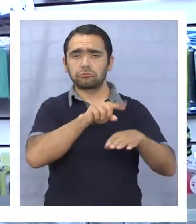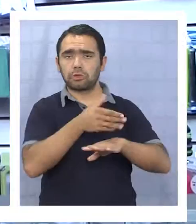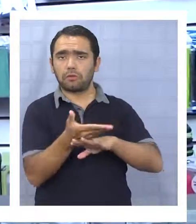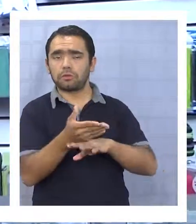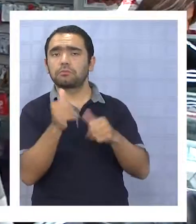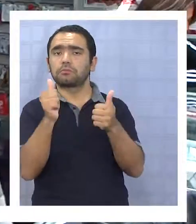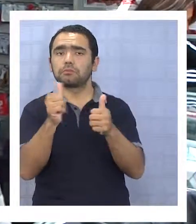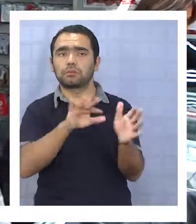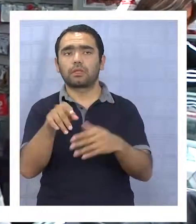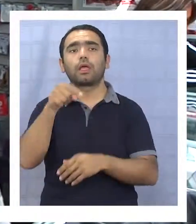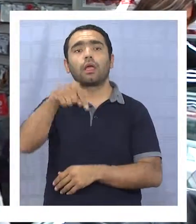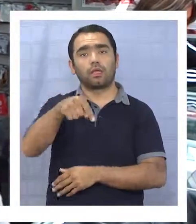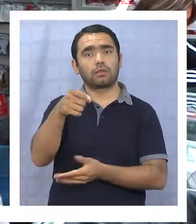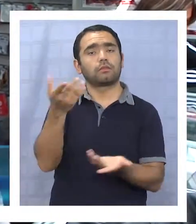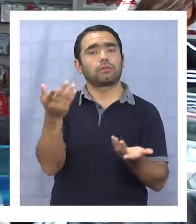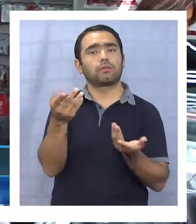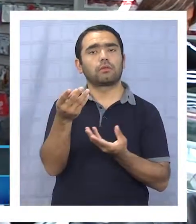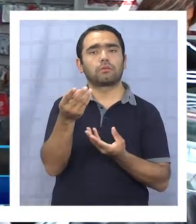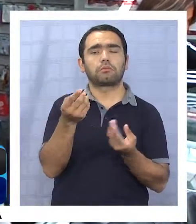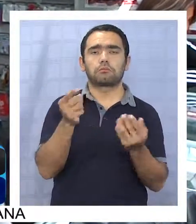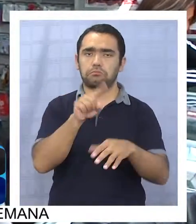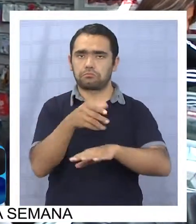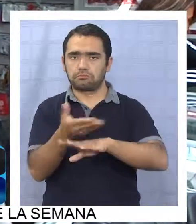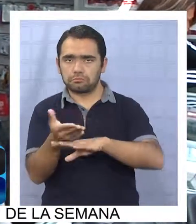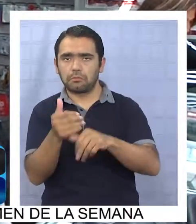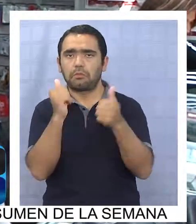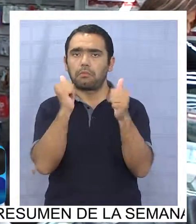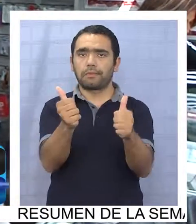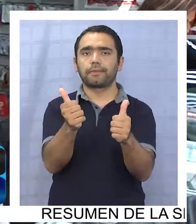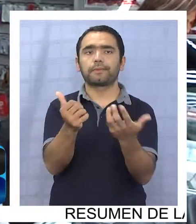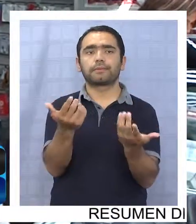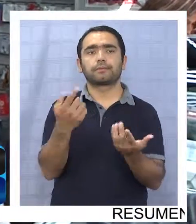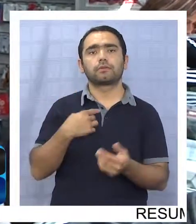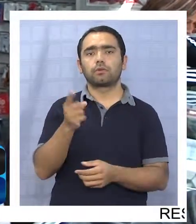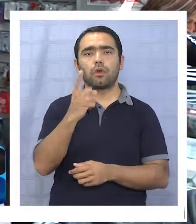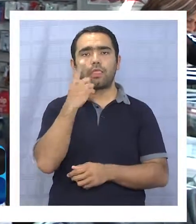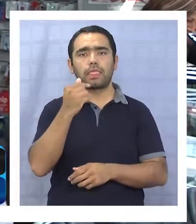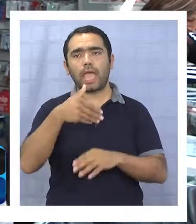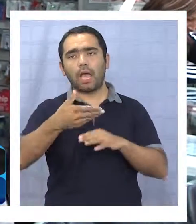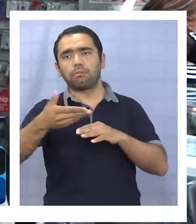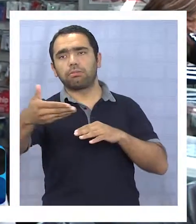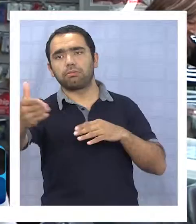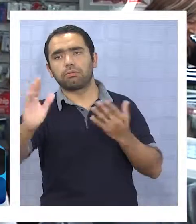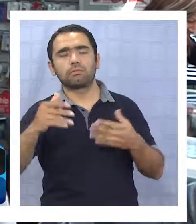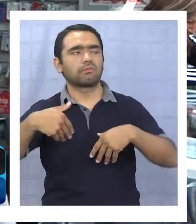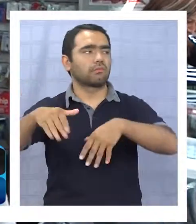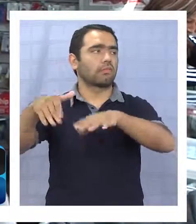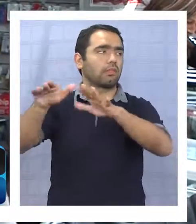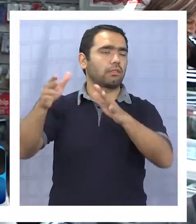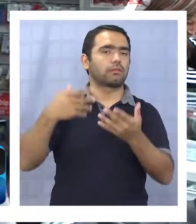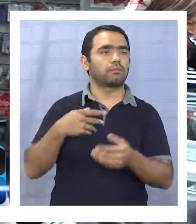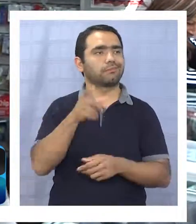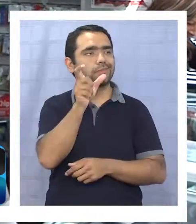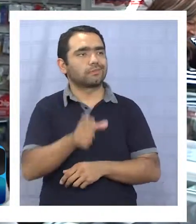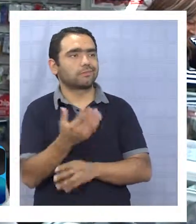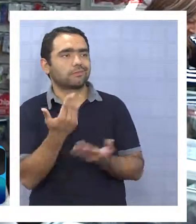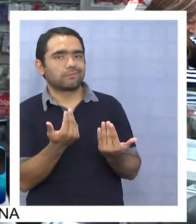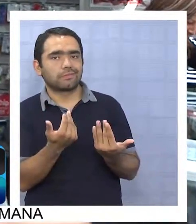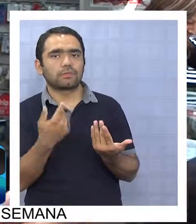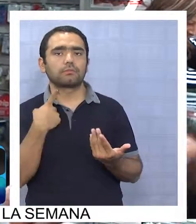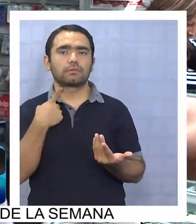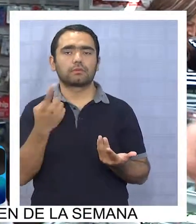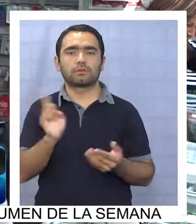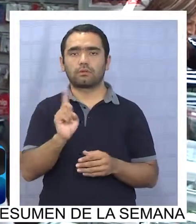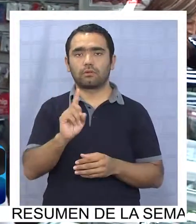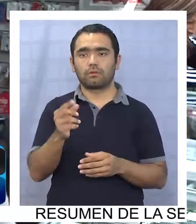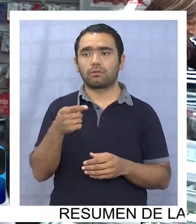Nosotros nos caracterizamos por dar garantías reales, no que pase días y lo dejamos colgado al